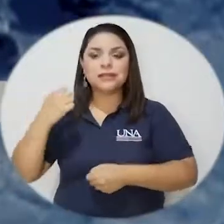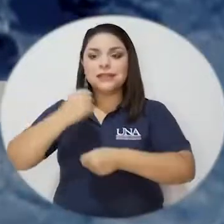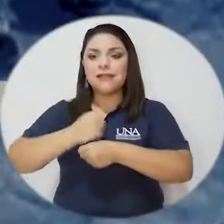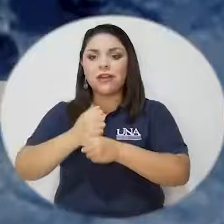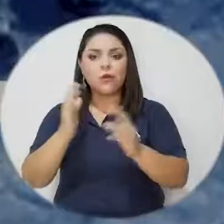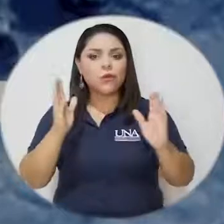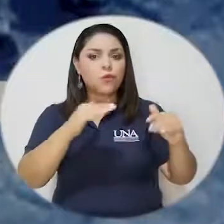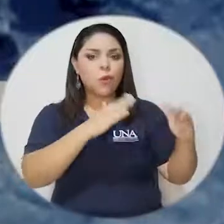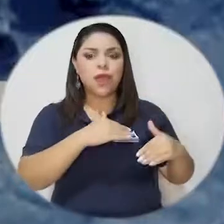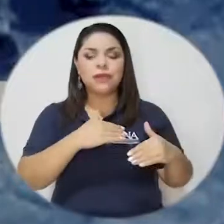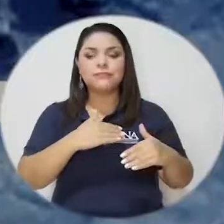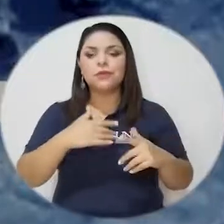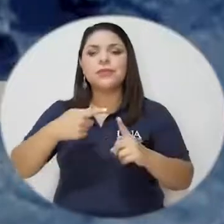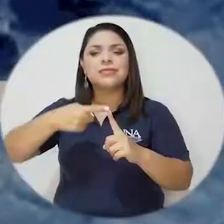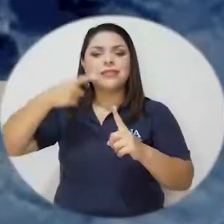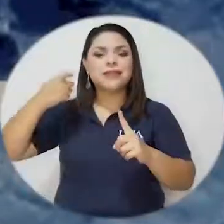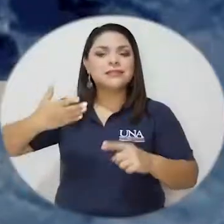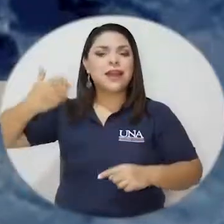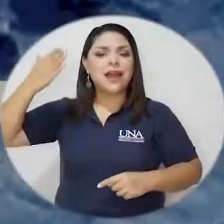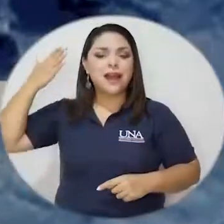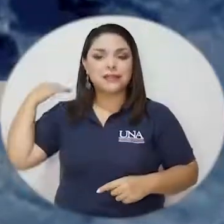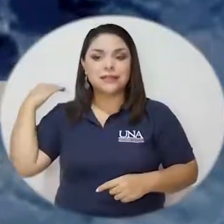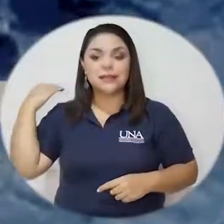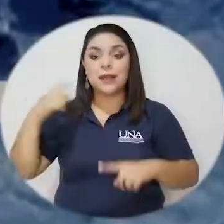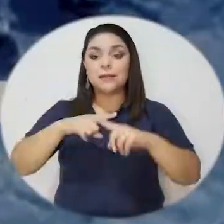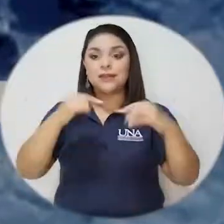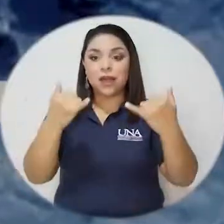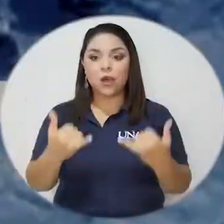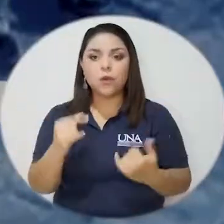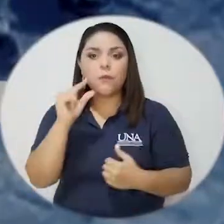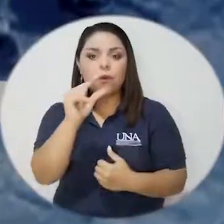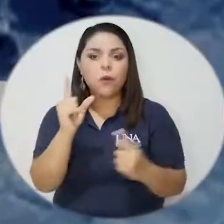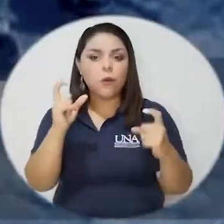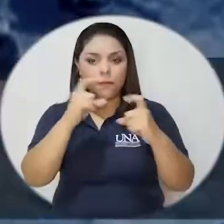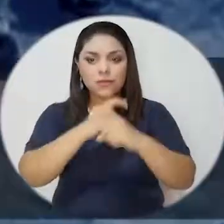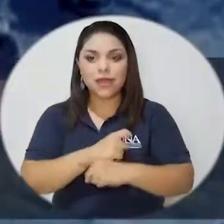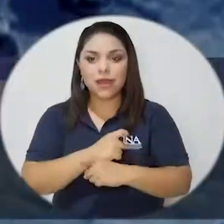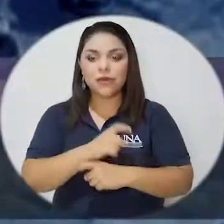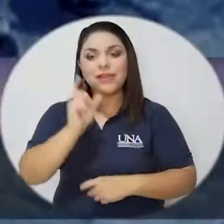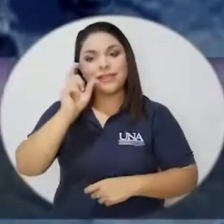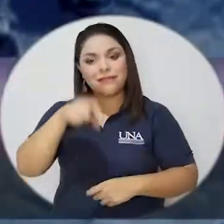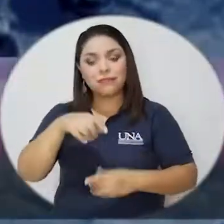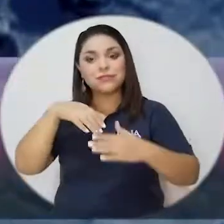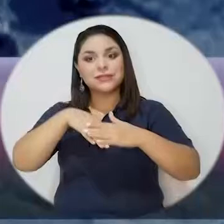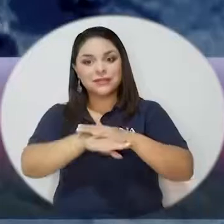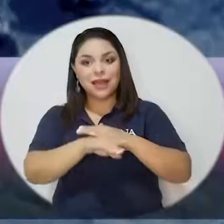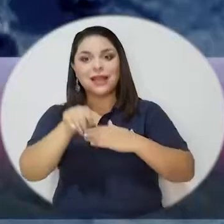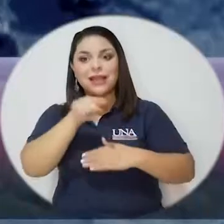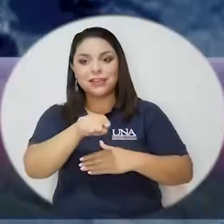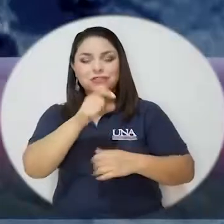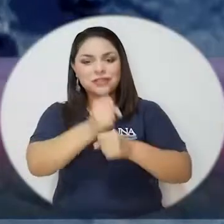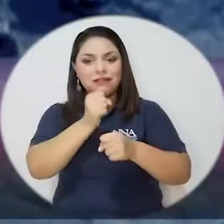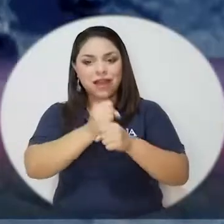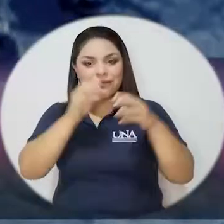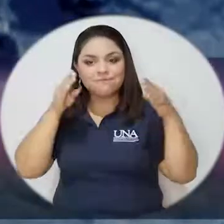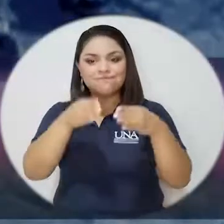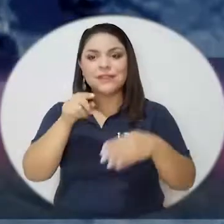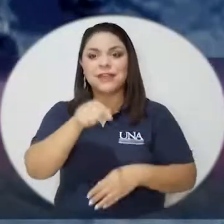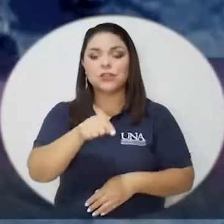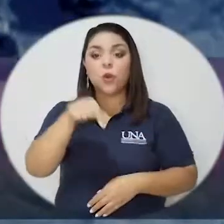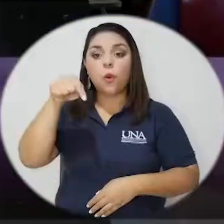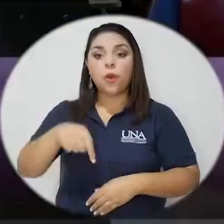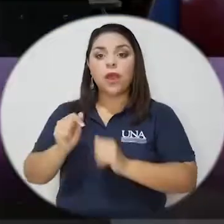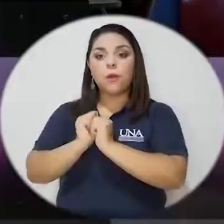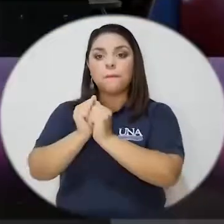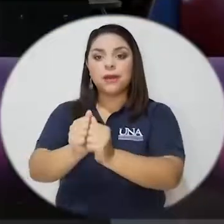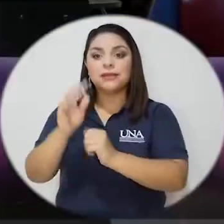antes y pues ahora pues se nos complicó un poquito el asunto y pues hay que entrarle y trabajar en ello. Para hablar de este tema nos acompaña en esta